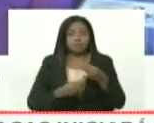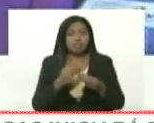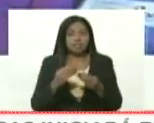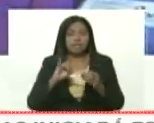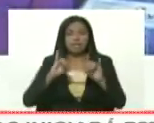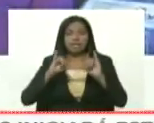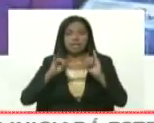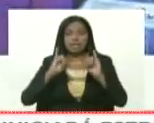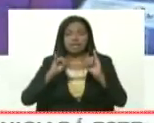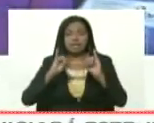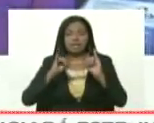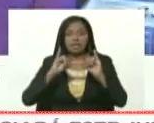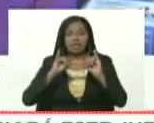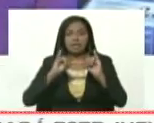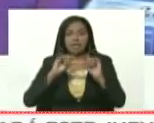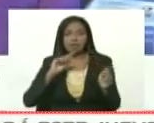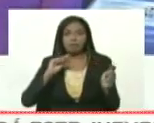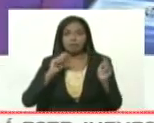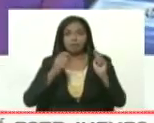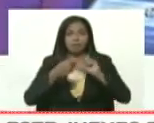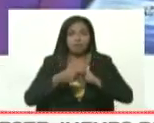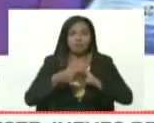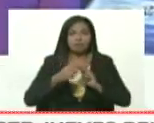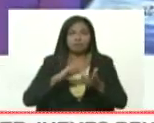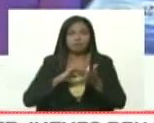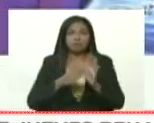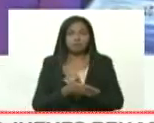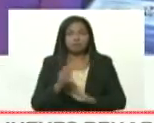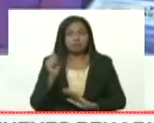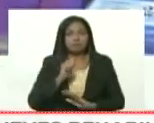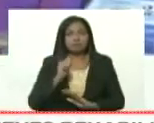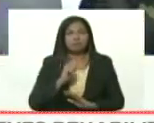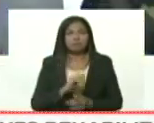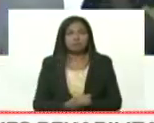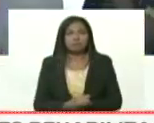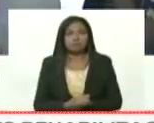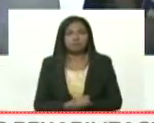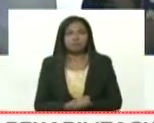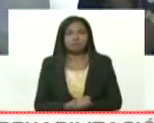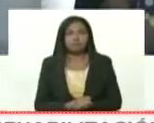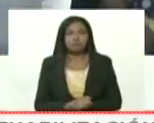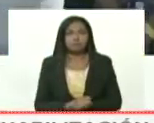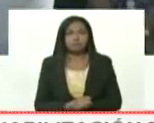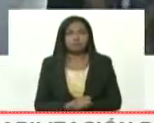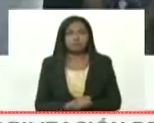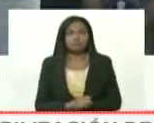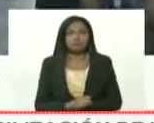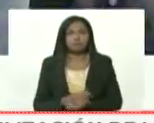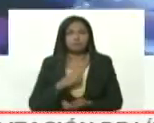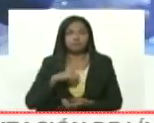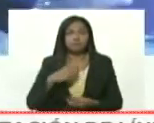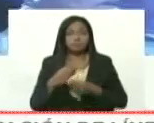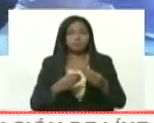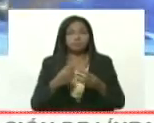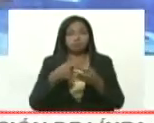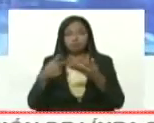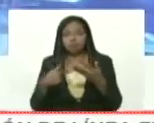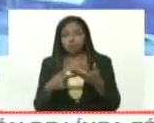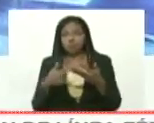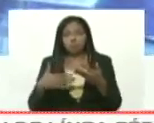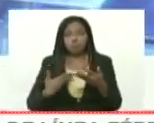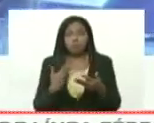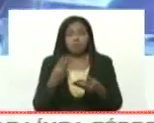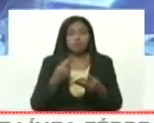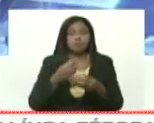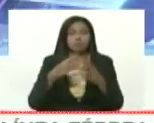ingeniería... Inversa. Inversa. Correcto. Reversa. Para nosotros todos